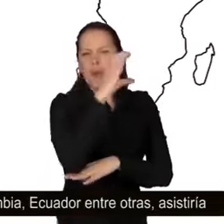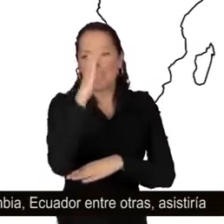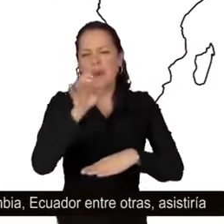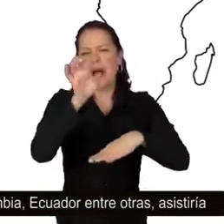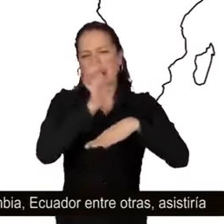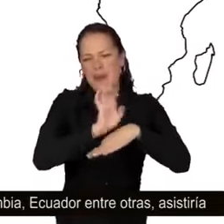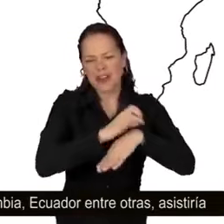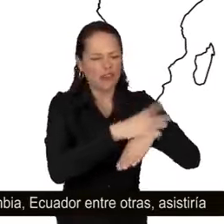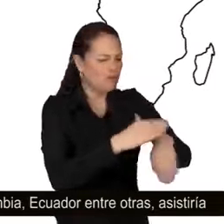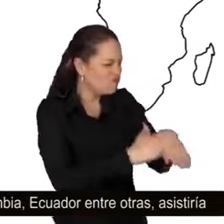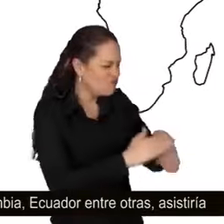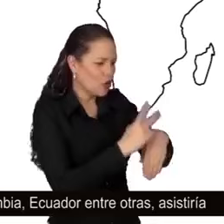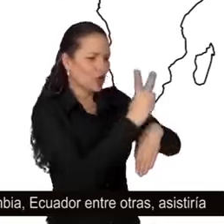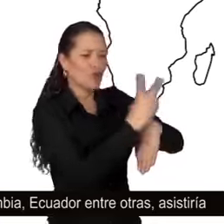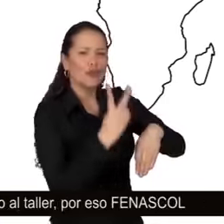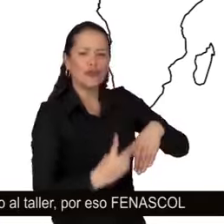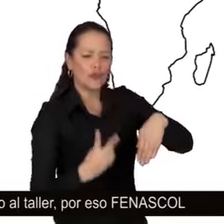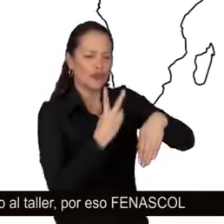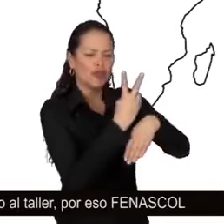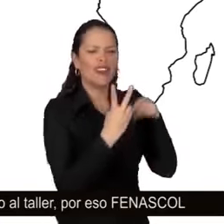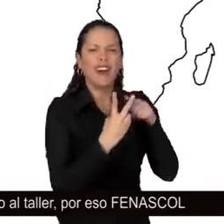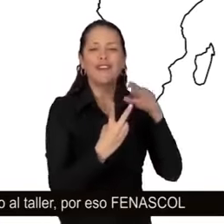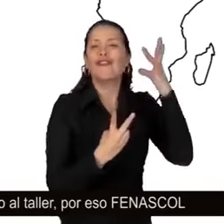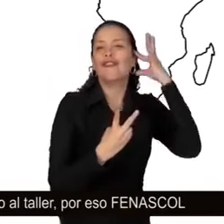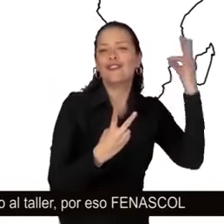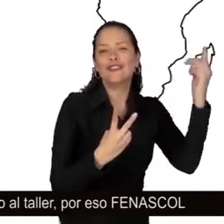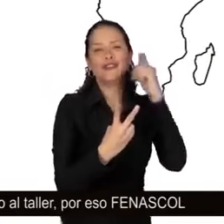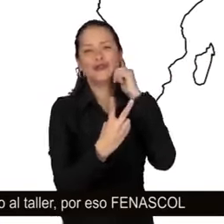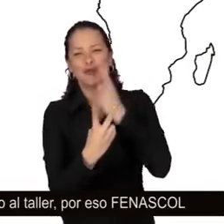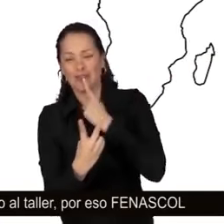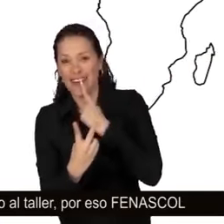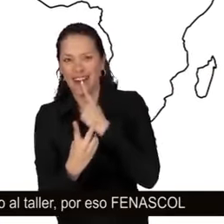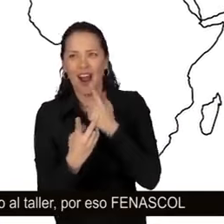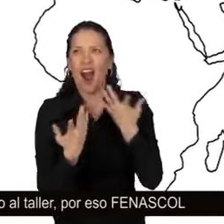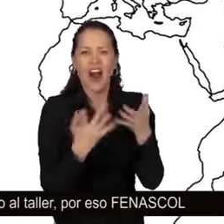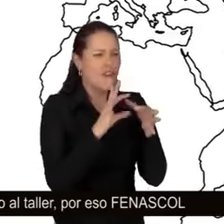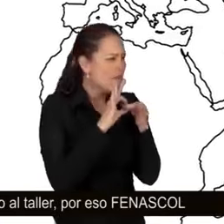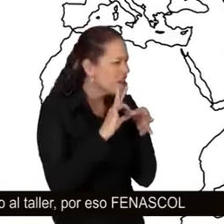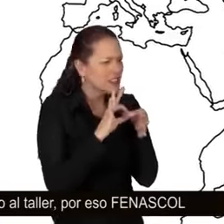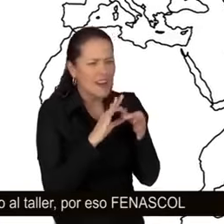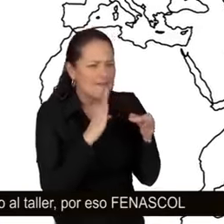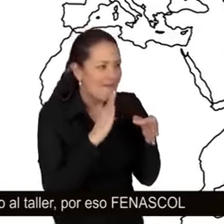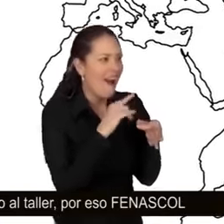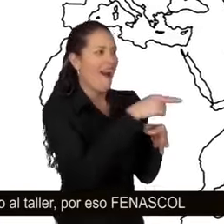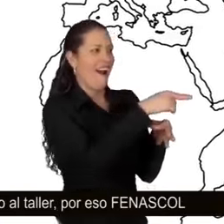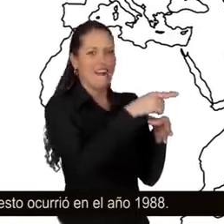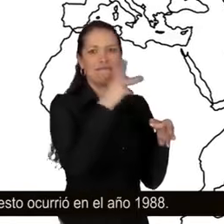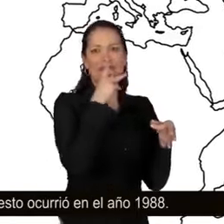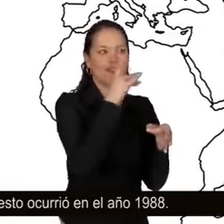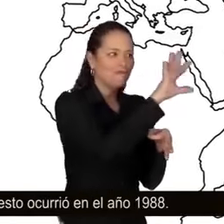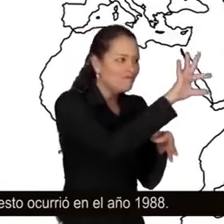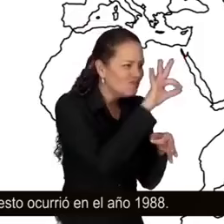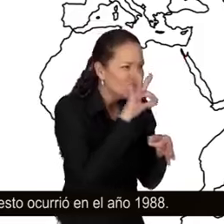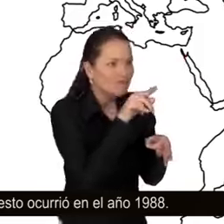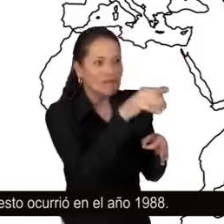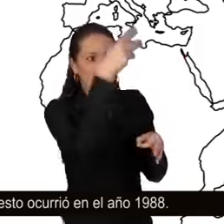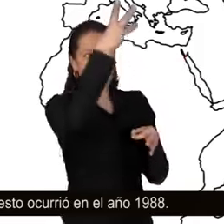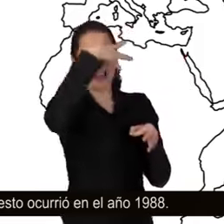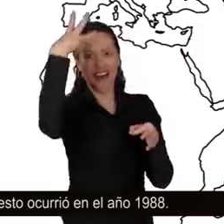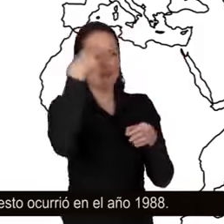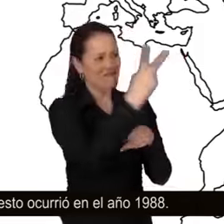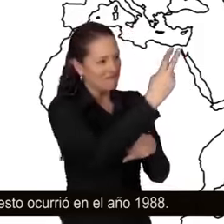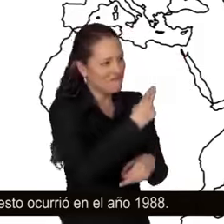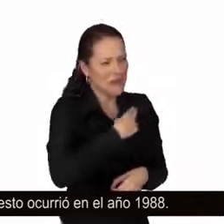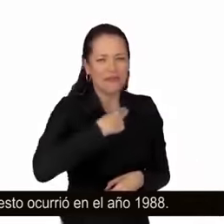entre otras. Asistiría un representante oyente y uno sordo al taller. Por eso, FENASCOL escogió a Margarita y a